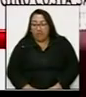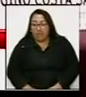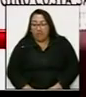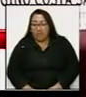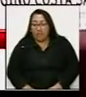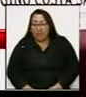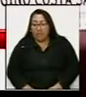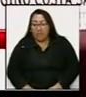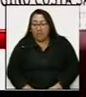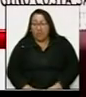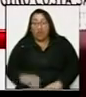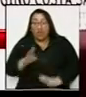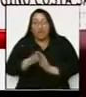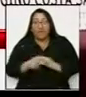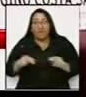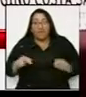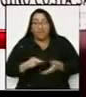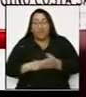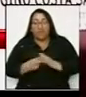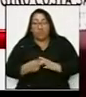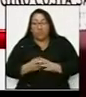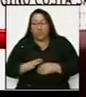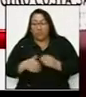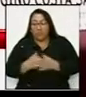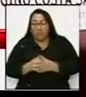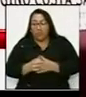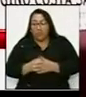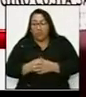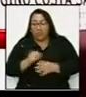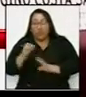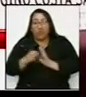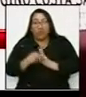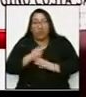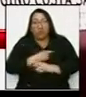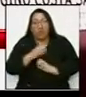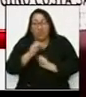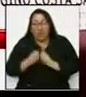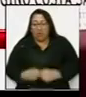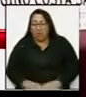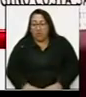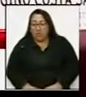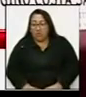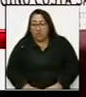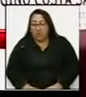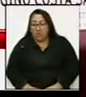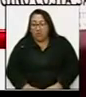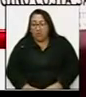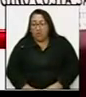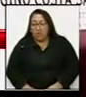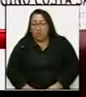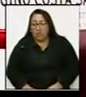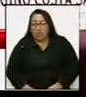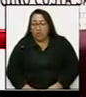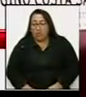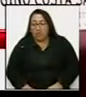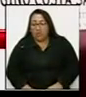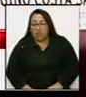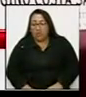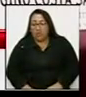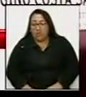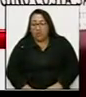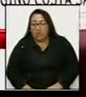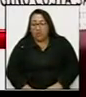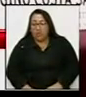los estándares del proceso establecido en el proyecto del Poder Ejecutivo, pues elimina el criterio de